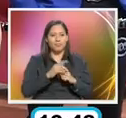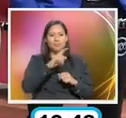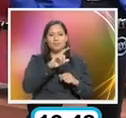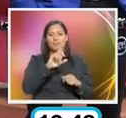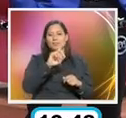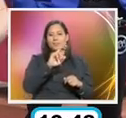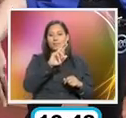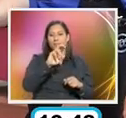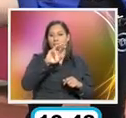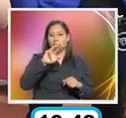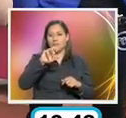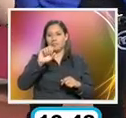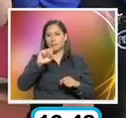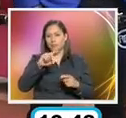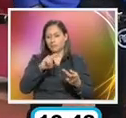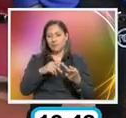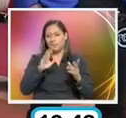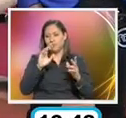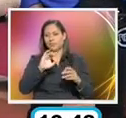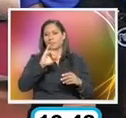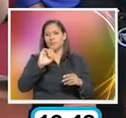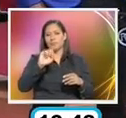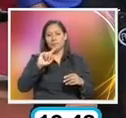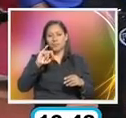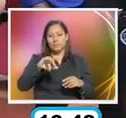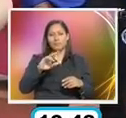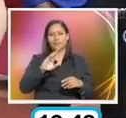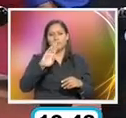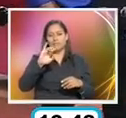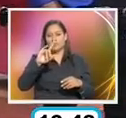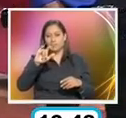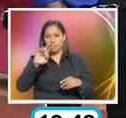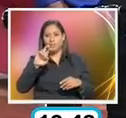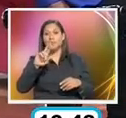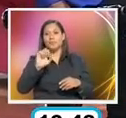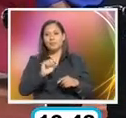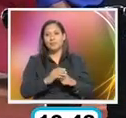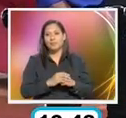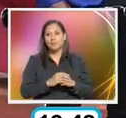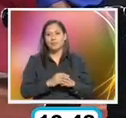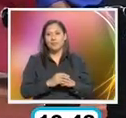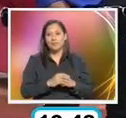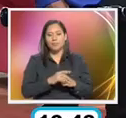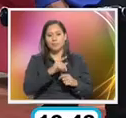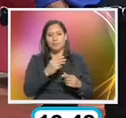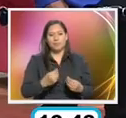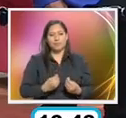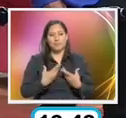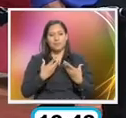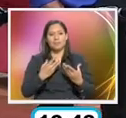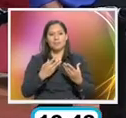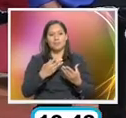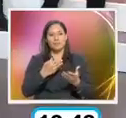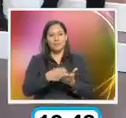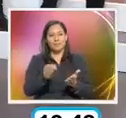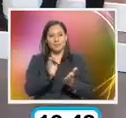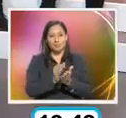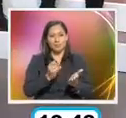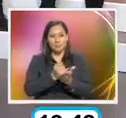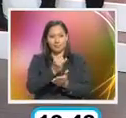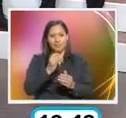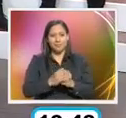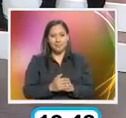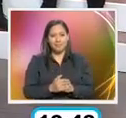las Directioners. Los de Justin Bieber se llaman las Believers. ¿Ustedes? Las refrescantes y atrevidas. Hay otras que se